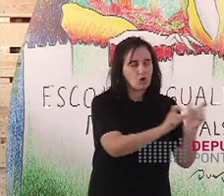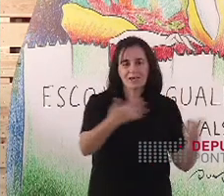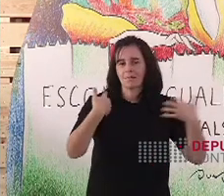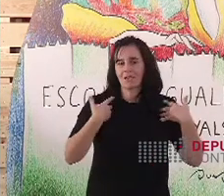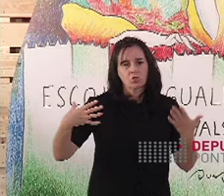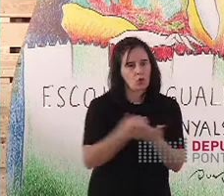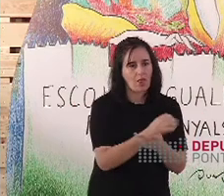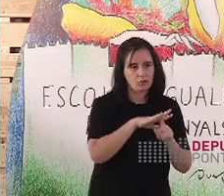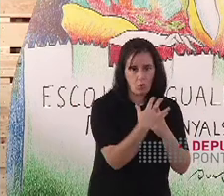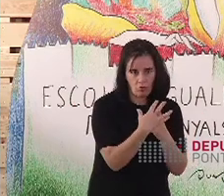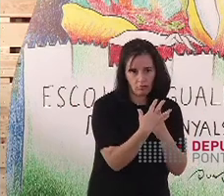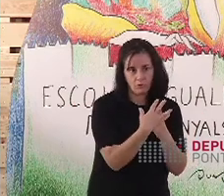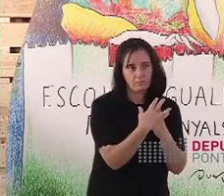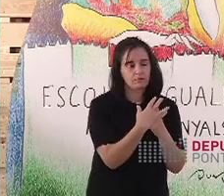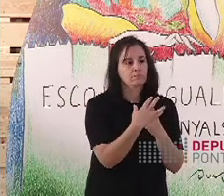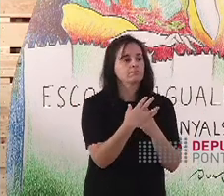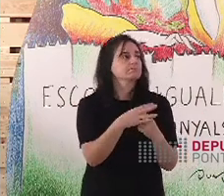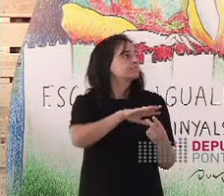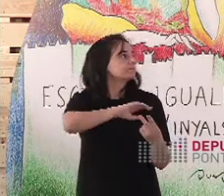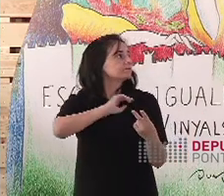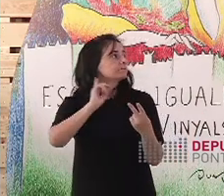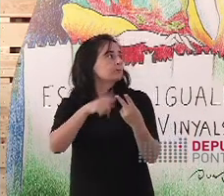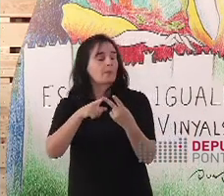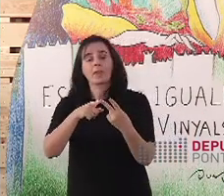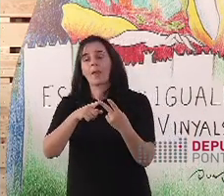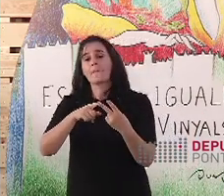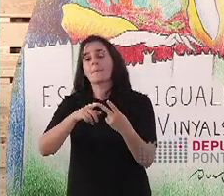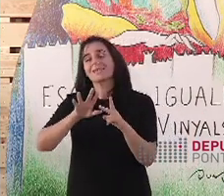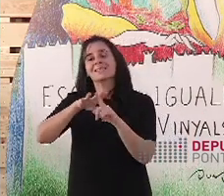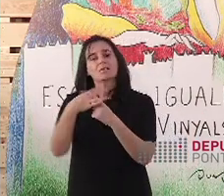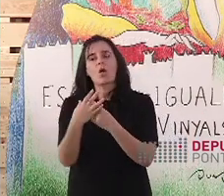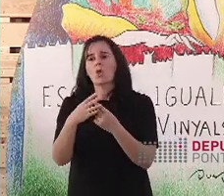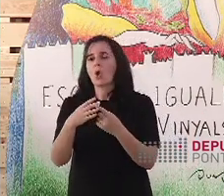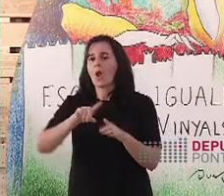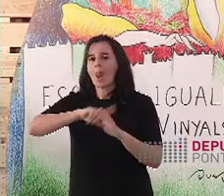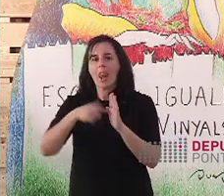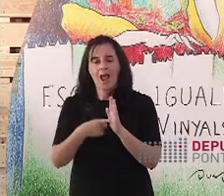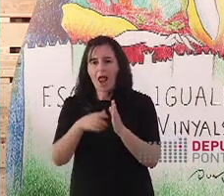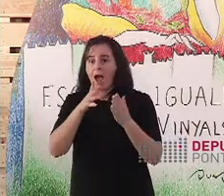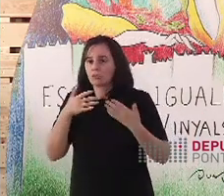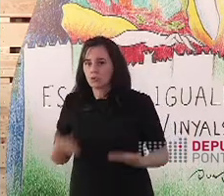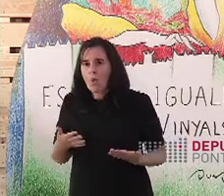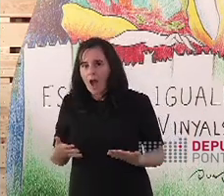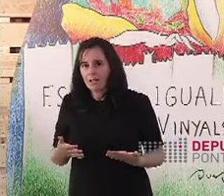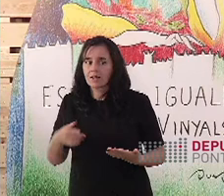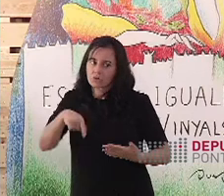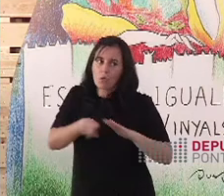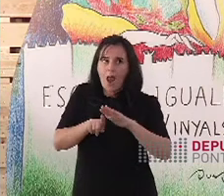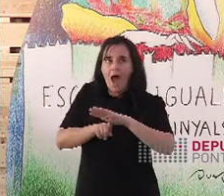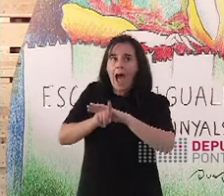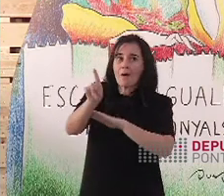situación. O novo marco legal é certo que é un avance, é insuficiente, pero xa só con el, fixadevos que isto xa o